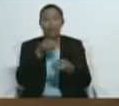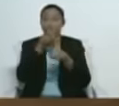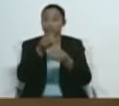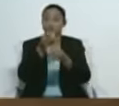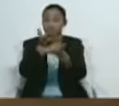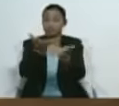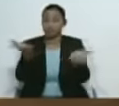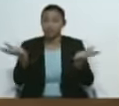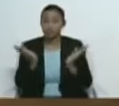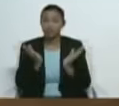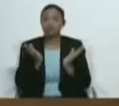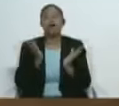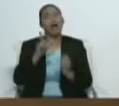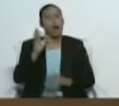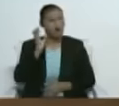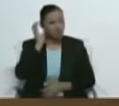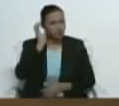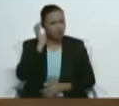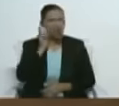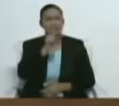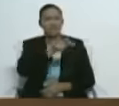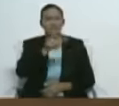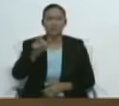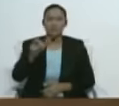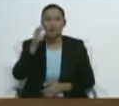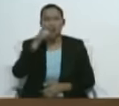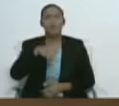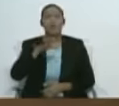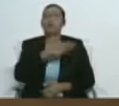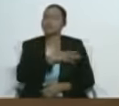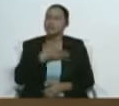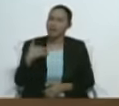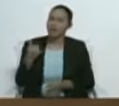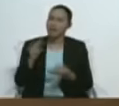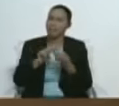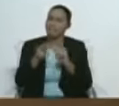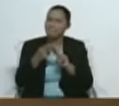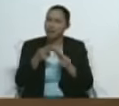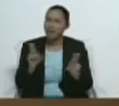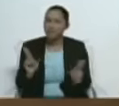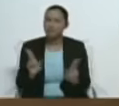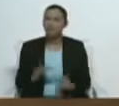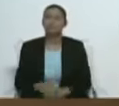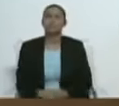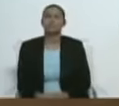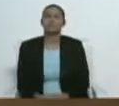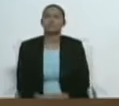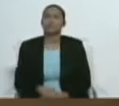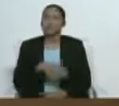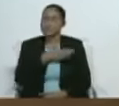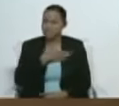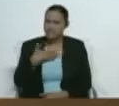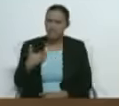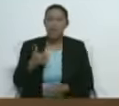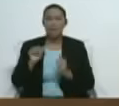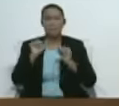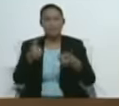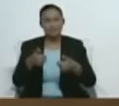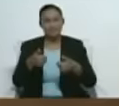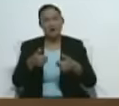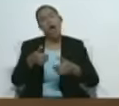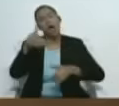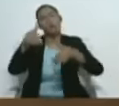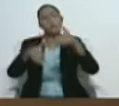fracasado hay conciencia en nuestro pueblo que quiere Paz que entró en una etapa de proceso electoral activo con